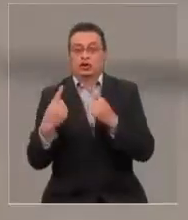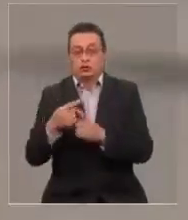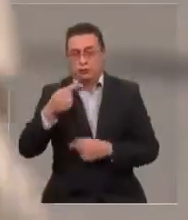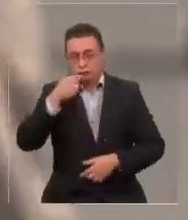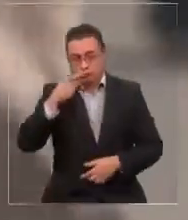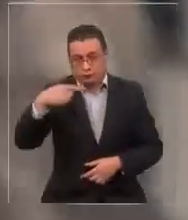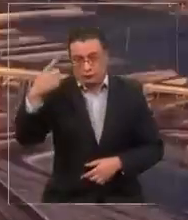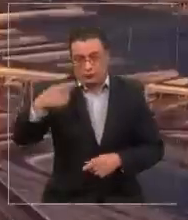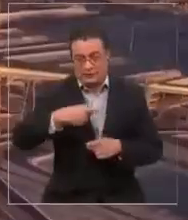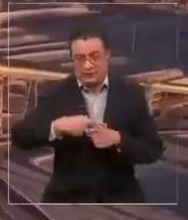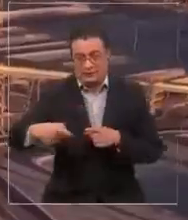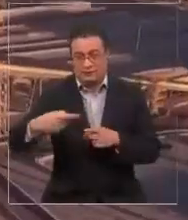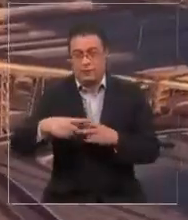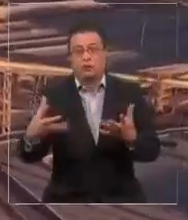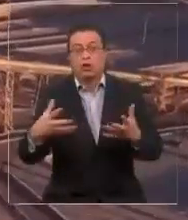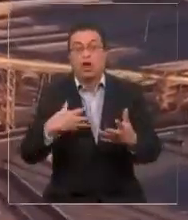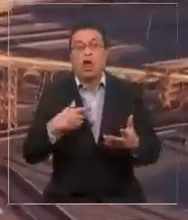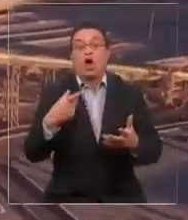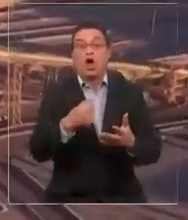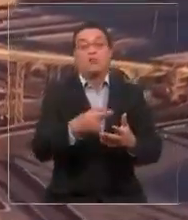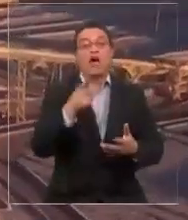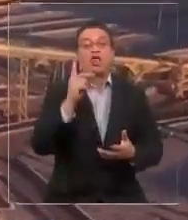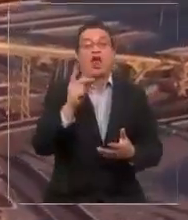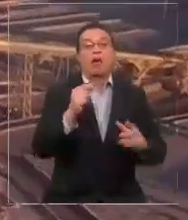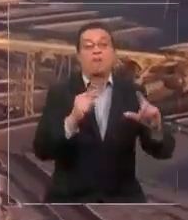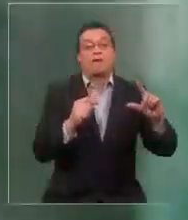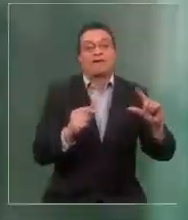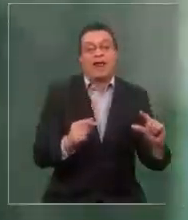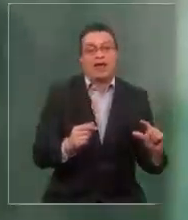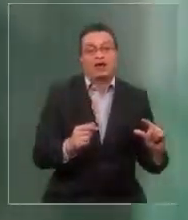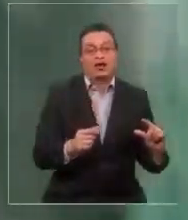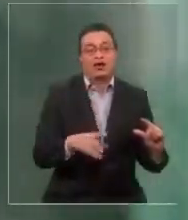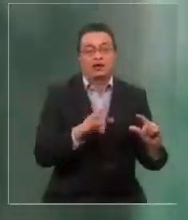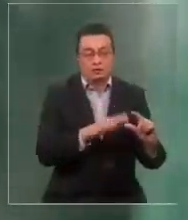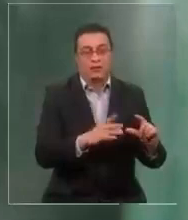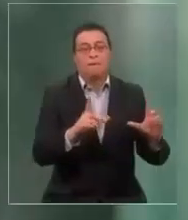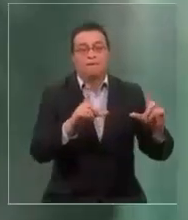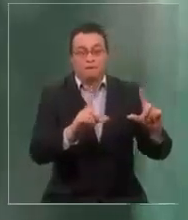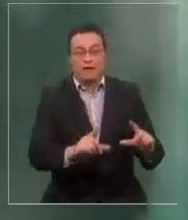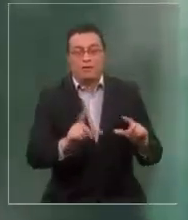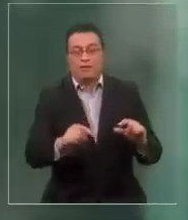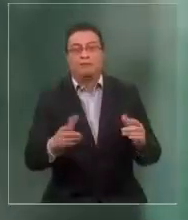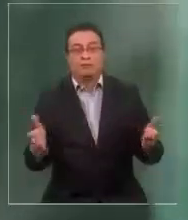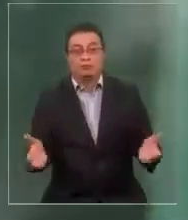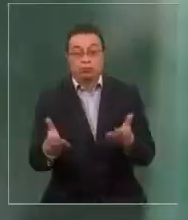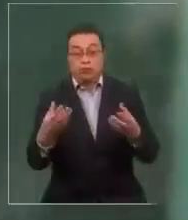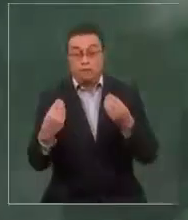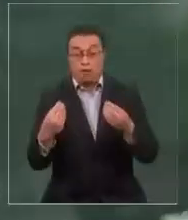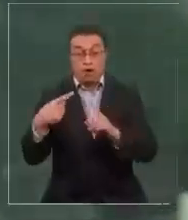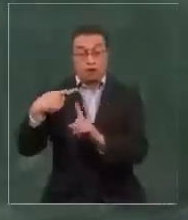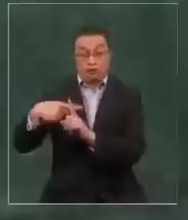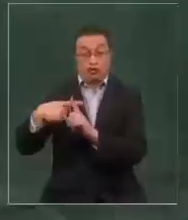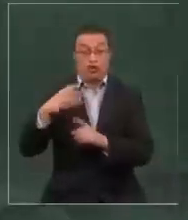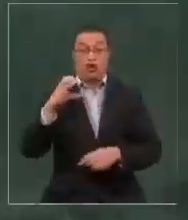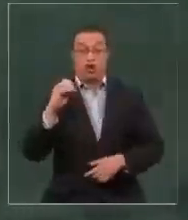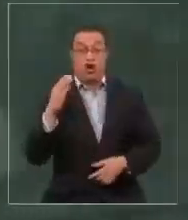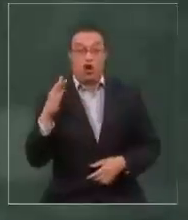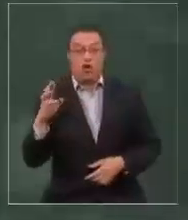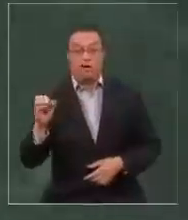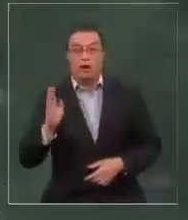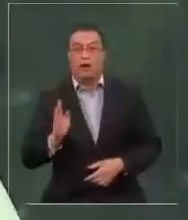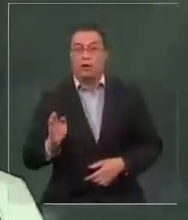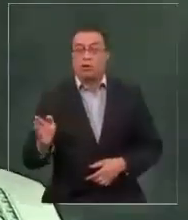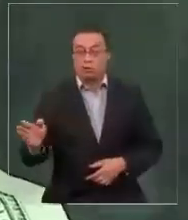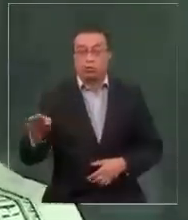próximas semanas debido a que son comprados con un dólar es más barato impulsado a la baja por el excelente momento del cobre el que continúa